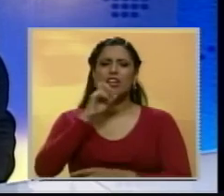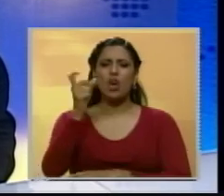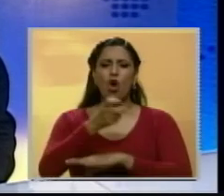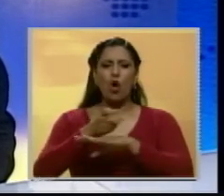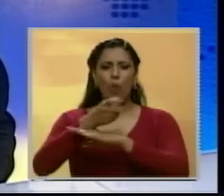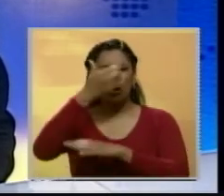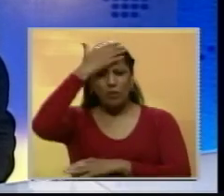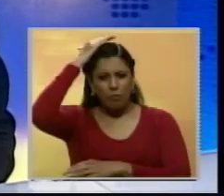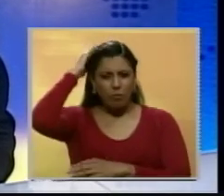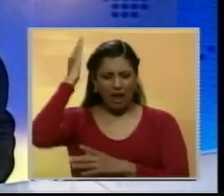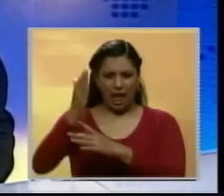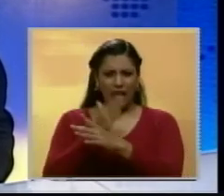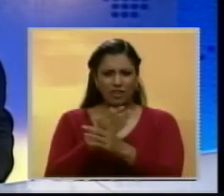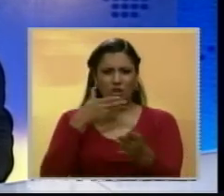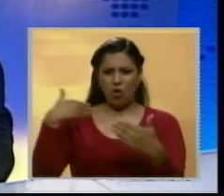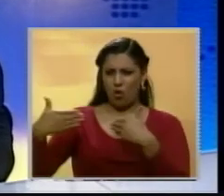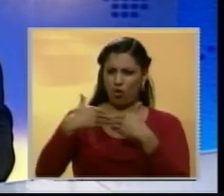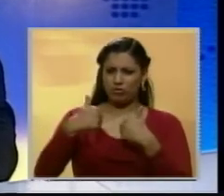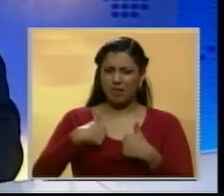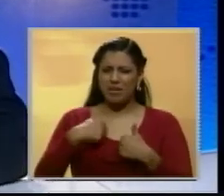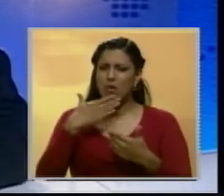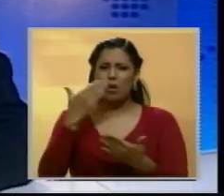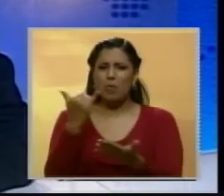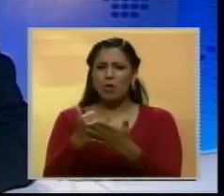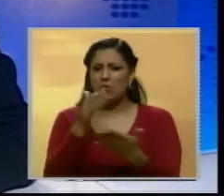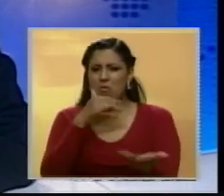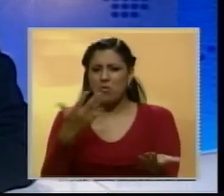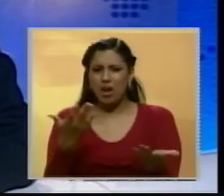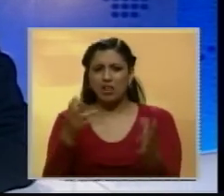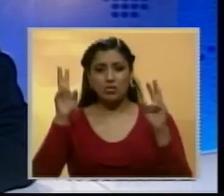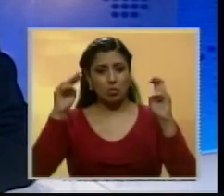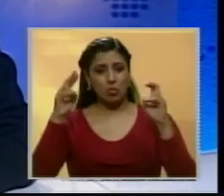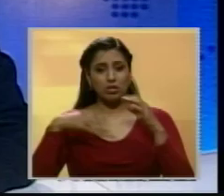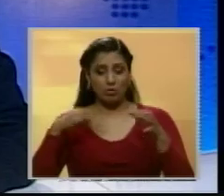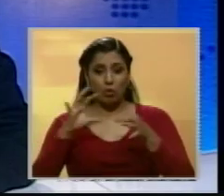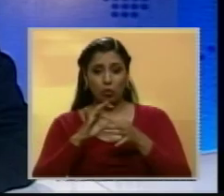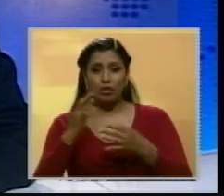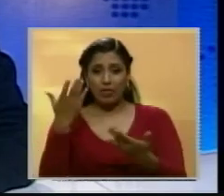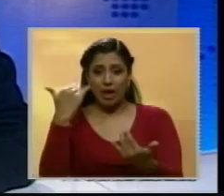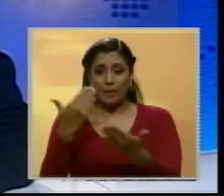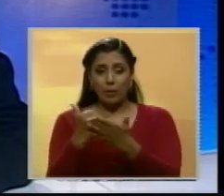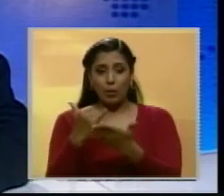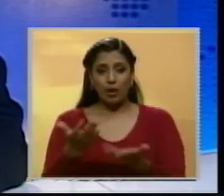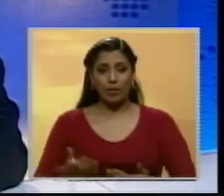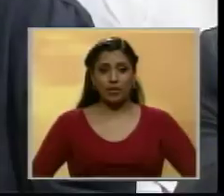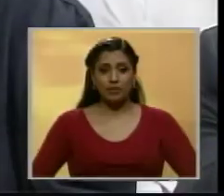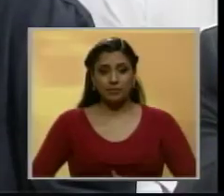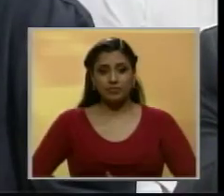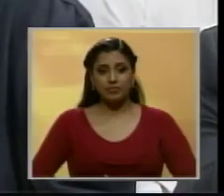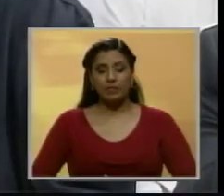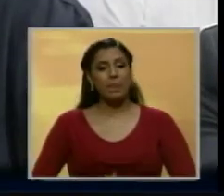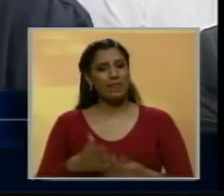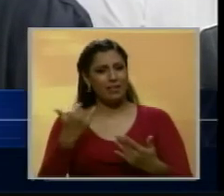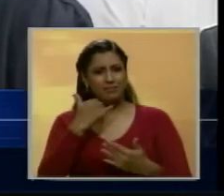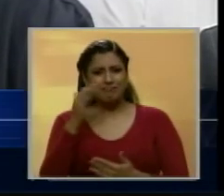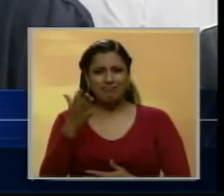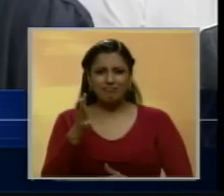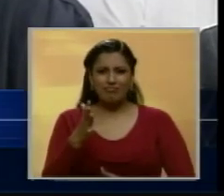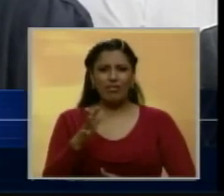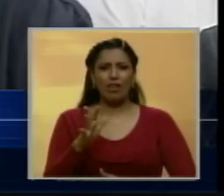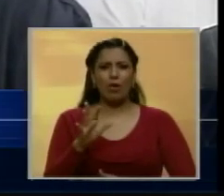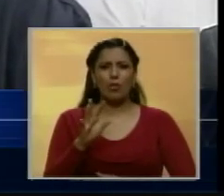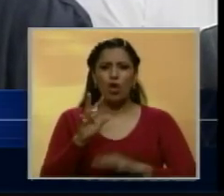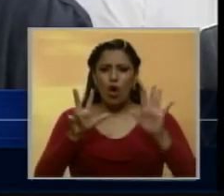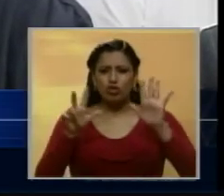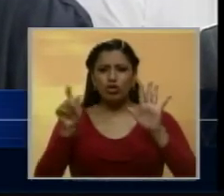Ramón Rodríguez Chacín en su contra por no presentar las pruebas de su supuesta vinculación con bandas delictivas. Que hace aproximadamente